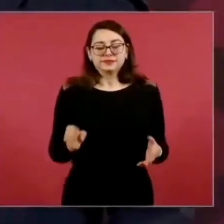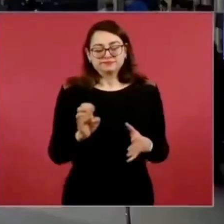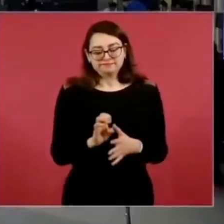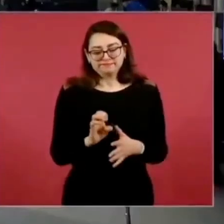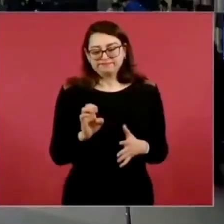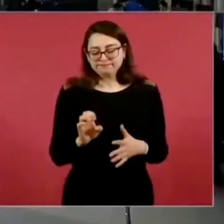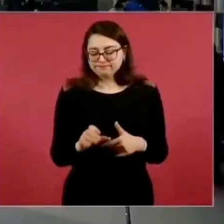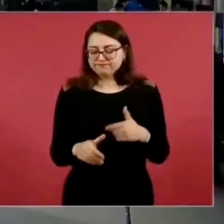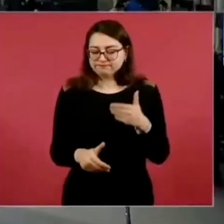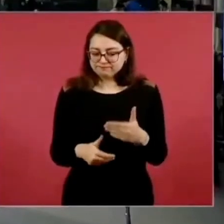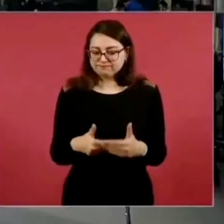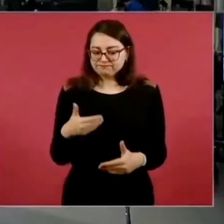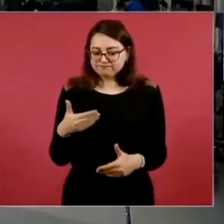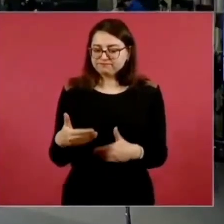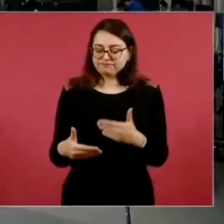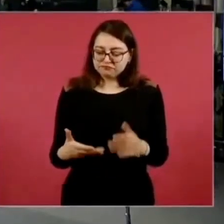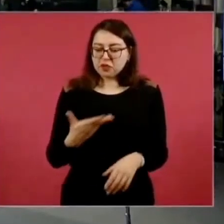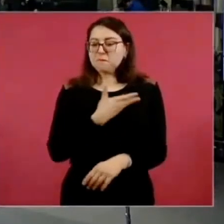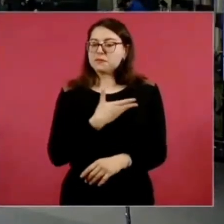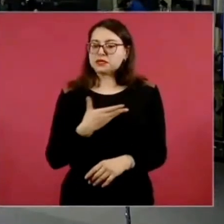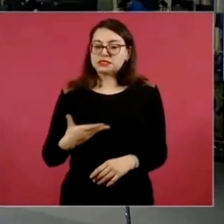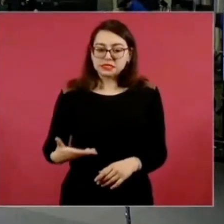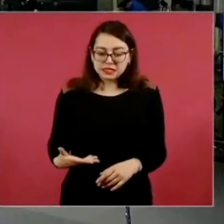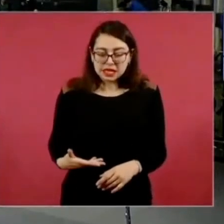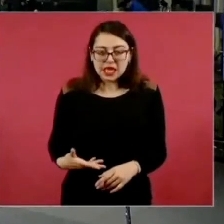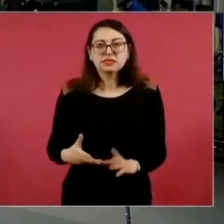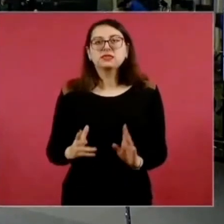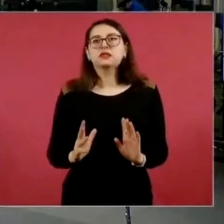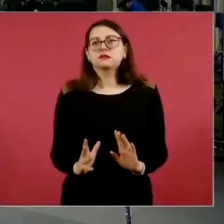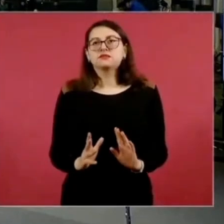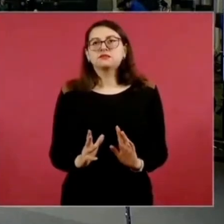crisis de la ruptura con